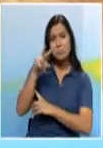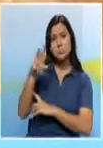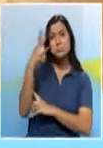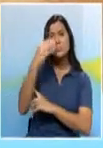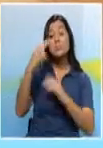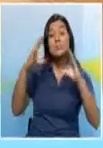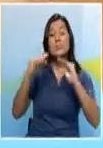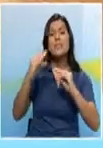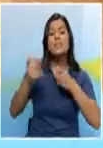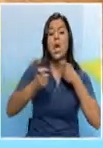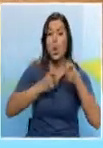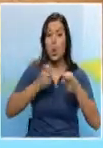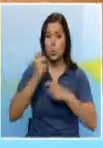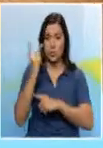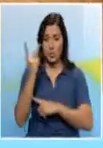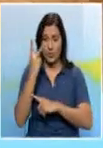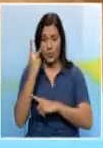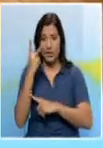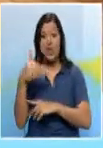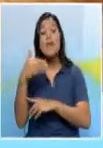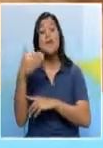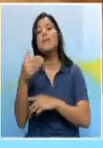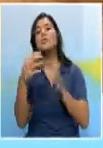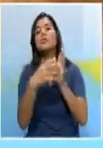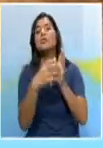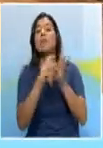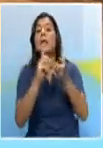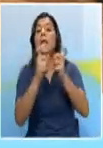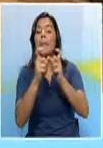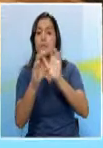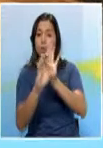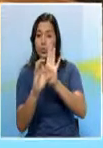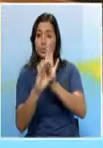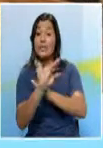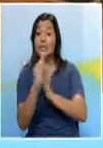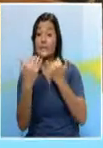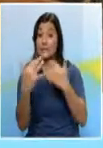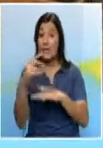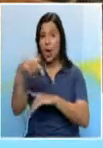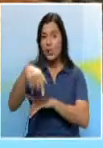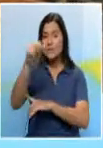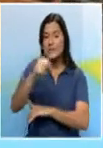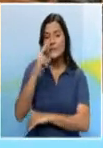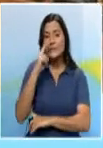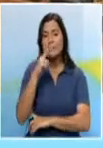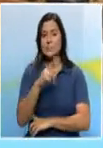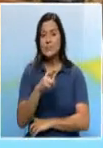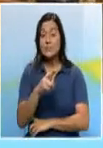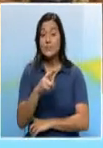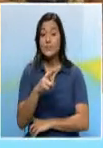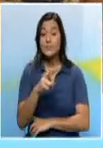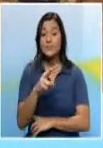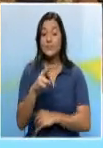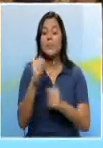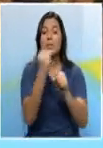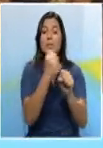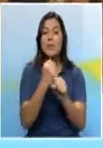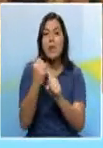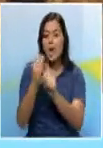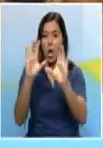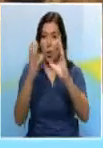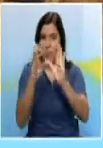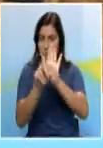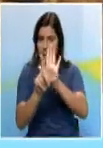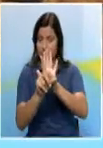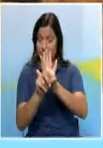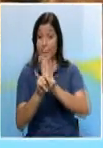es control político, luego un capítulo de reformas constitucionales, y ya hoy sí se observó que comenzaron a trabajar las comisiones legislativas